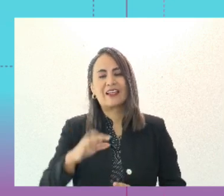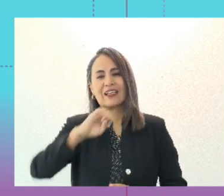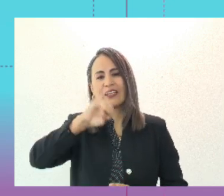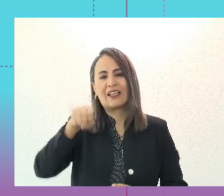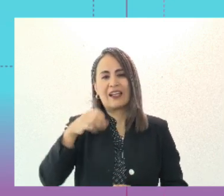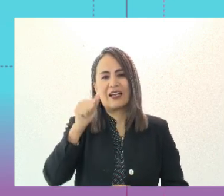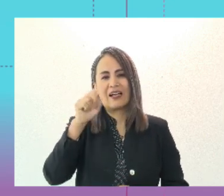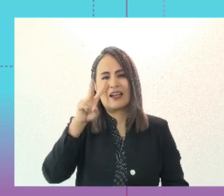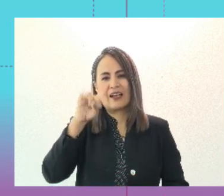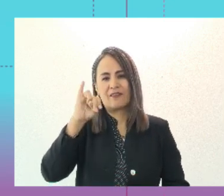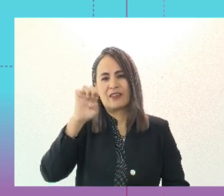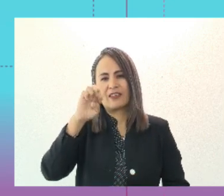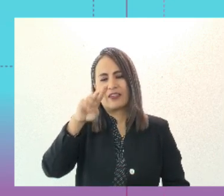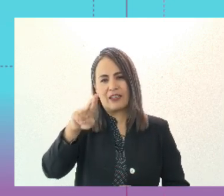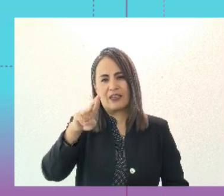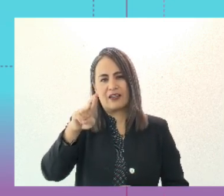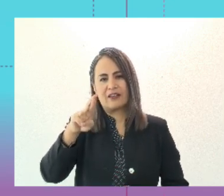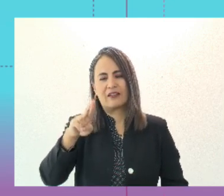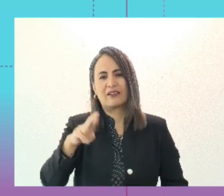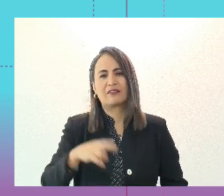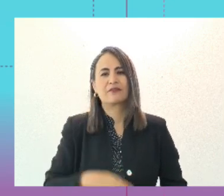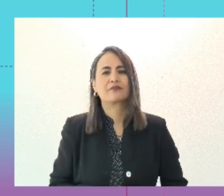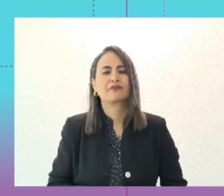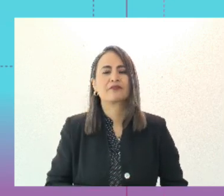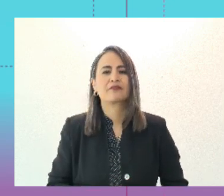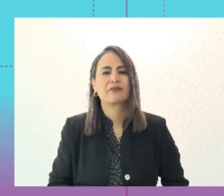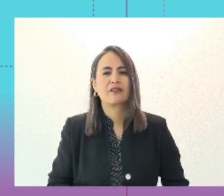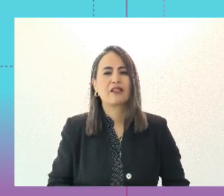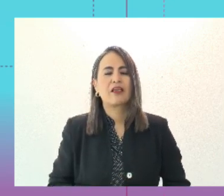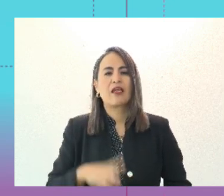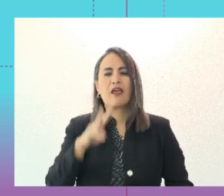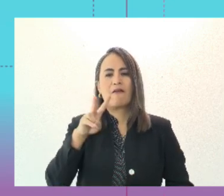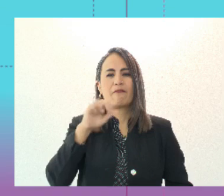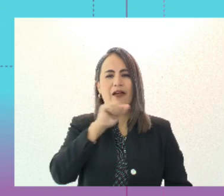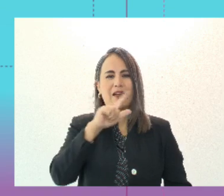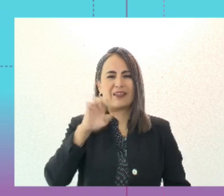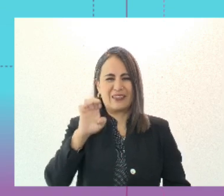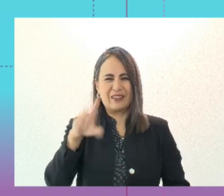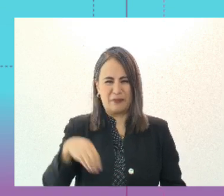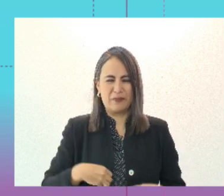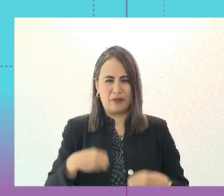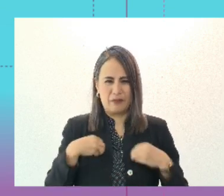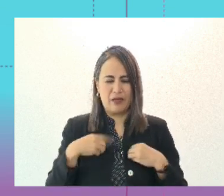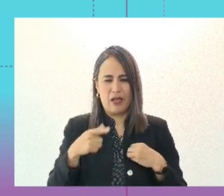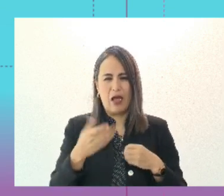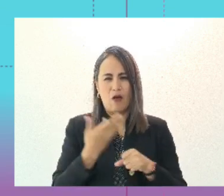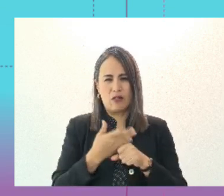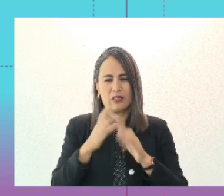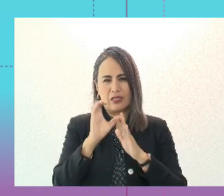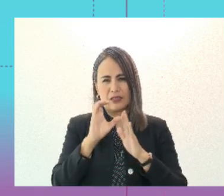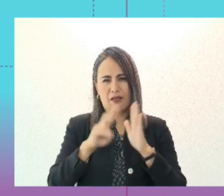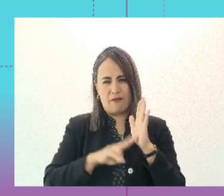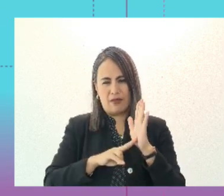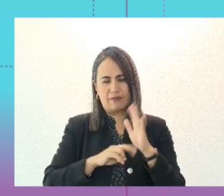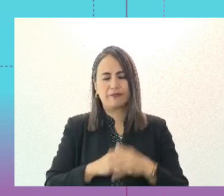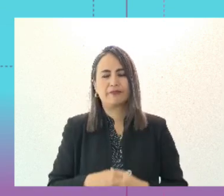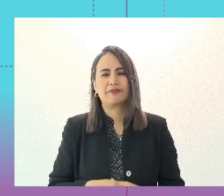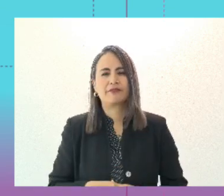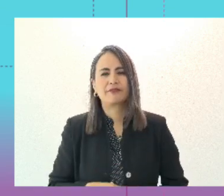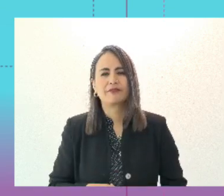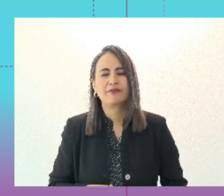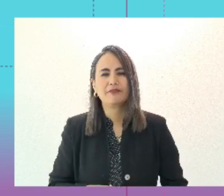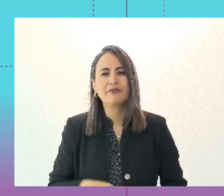Javier Díez de Urdanibia de Valle. Voy a dar también una breve síntesis de su trayectoria. Él